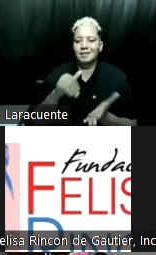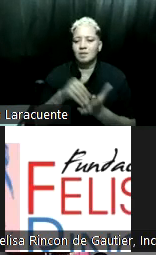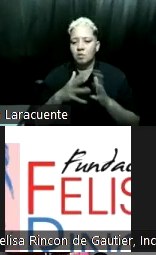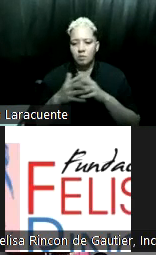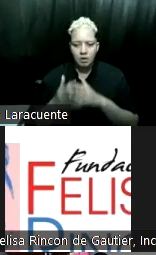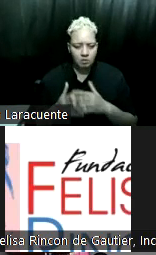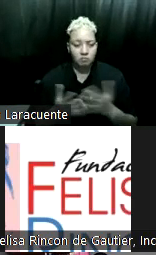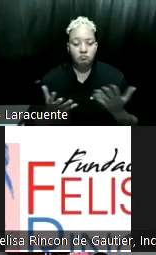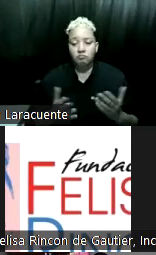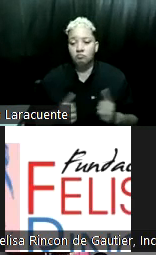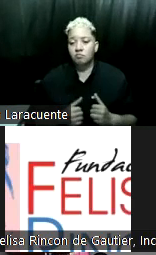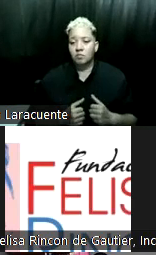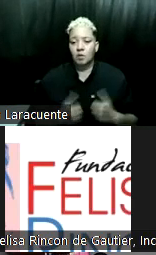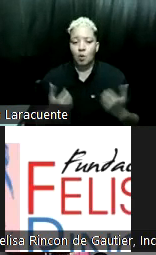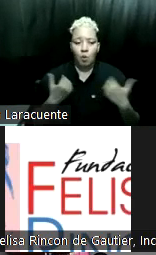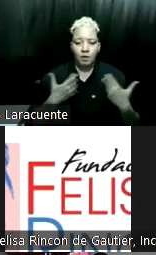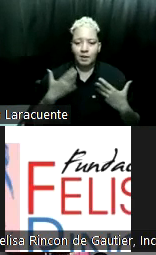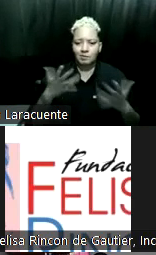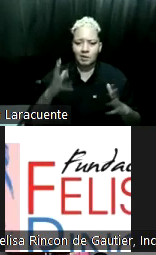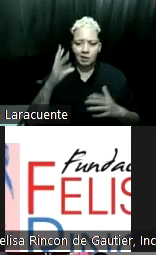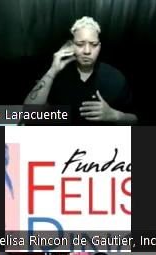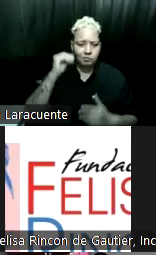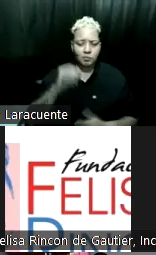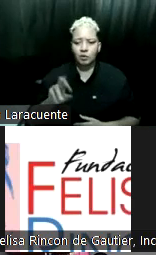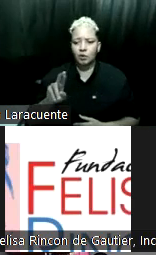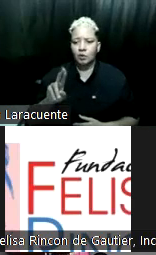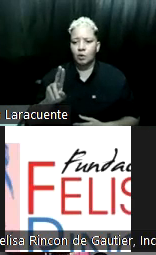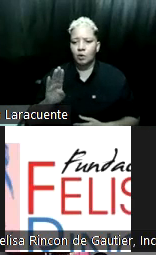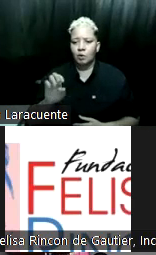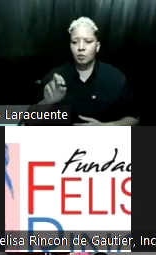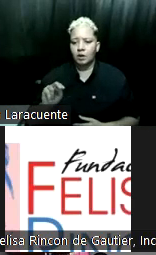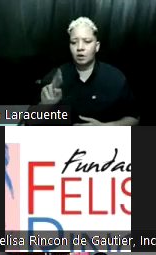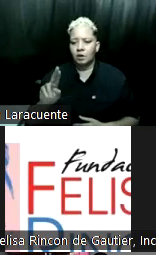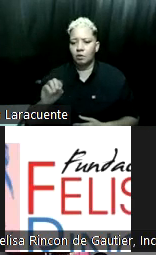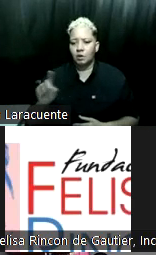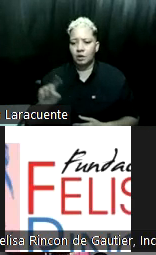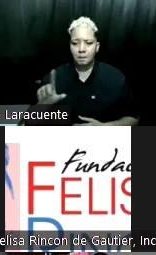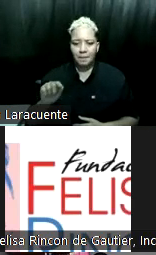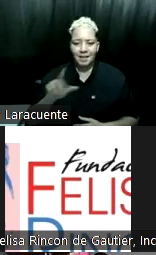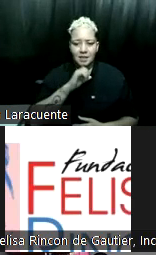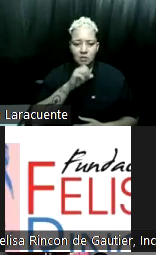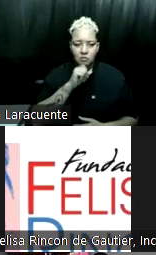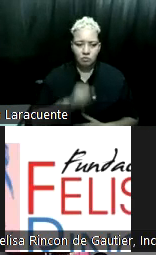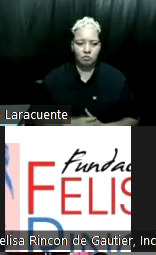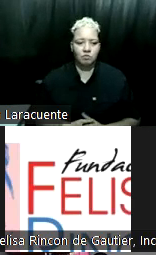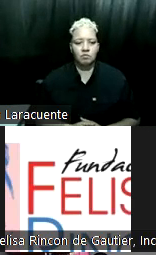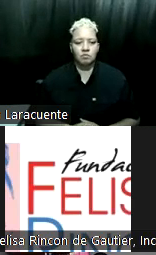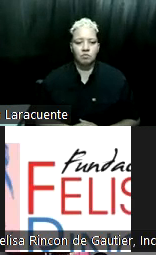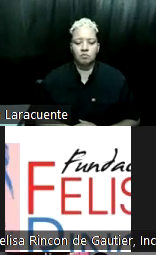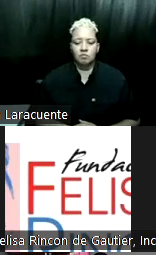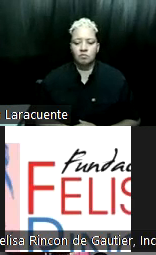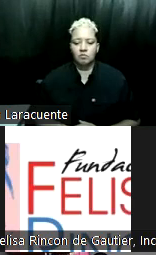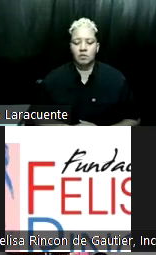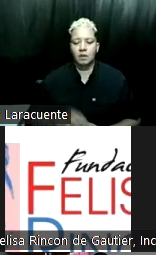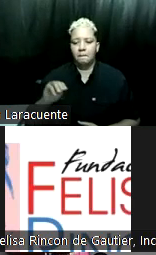sea, eran jóvenes veteranos. Rubén Rodríguez, 20 años, eh, y